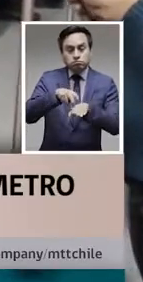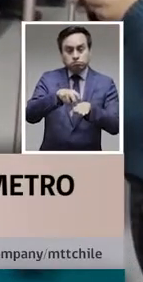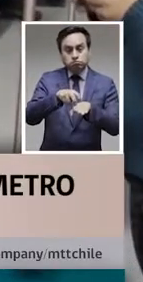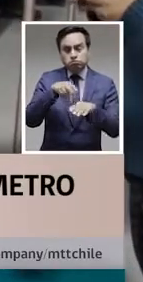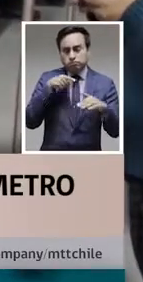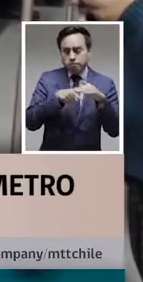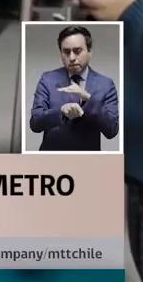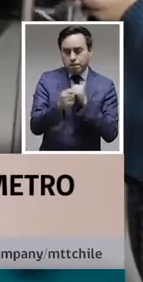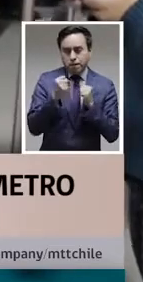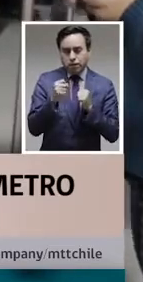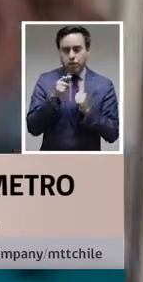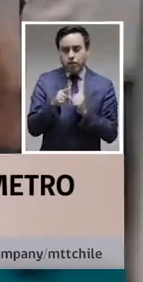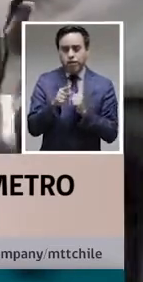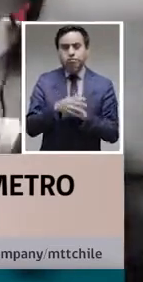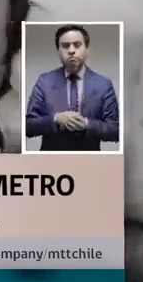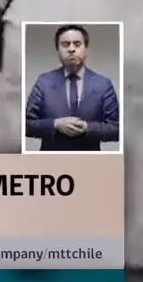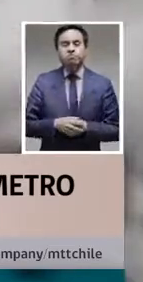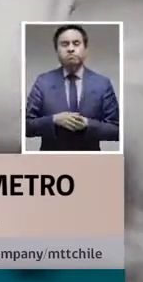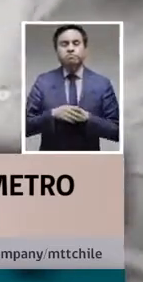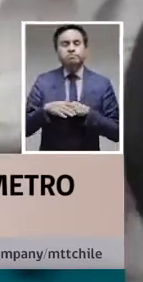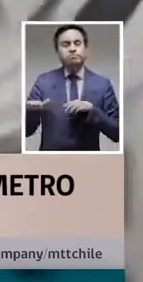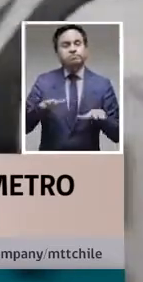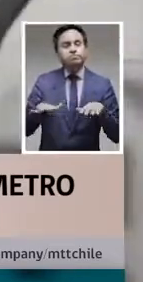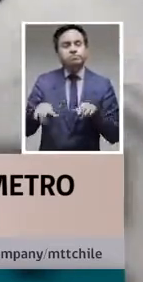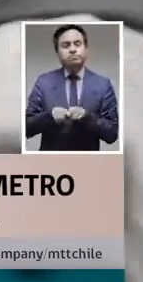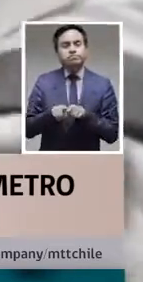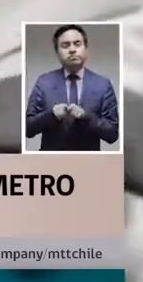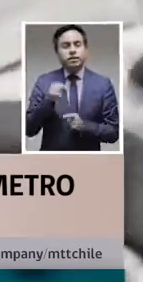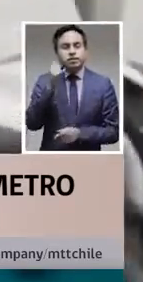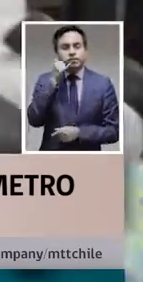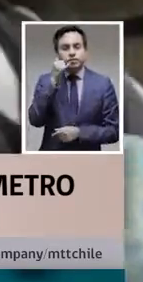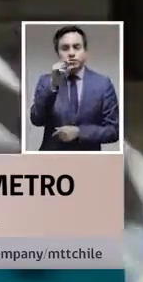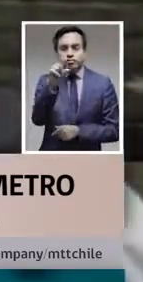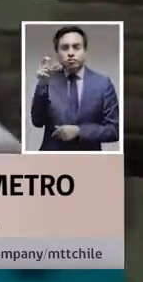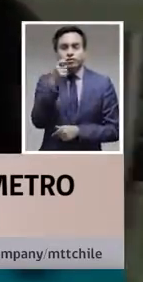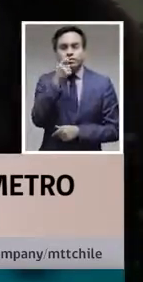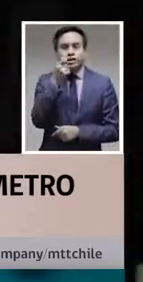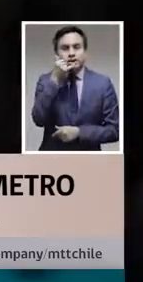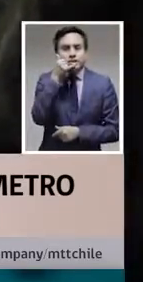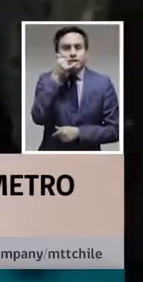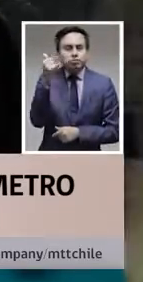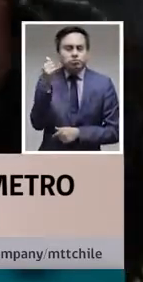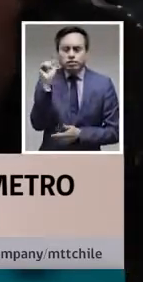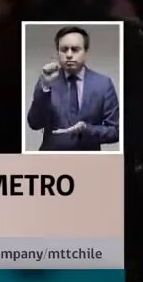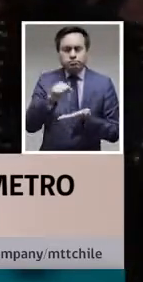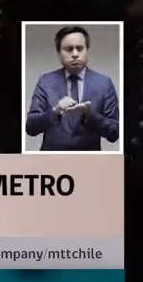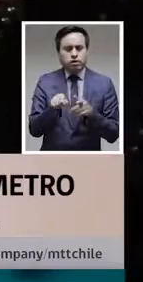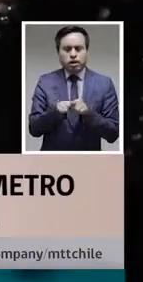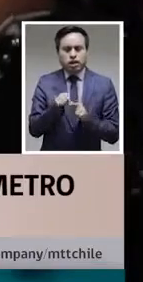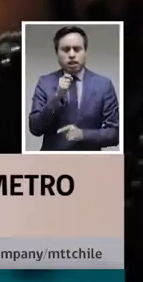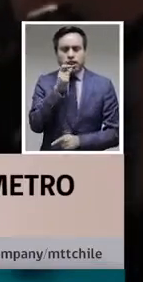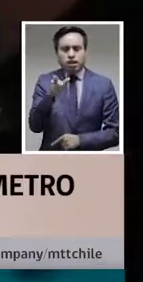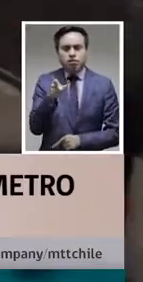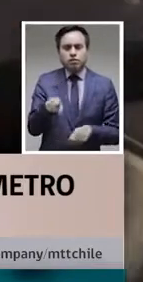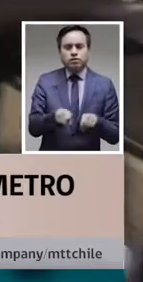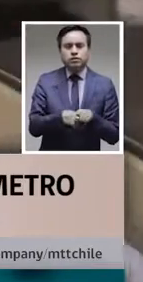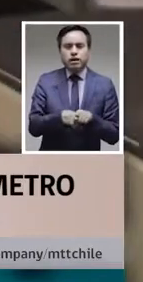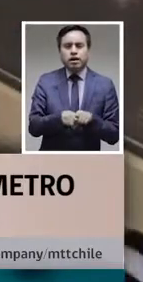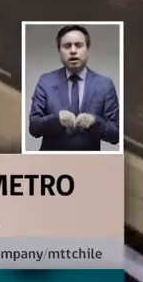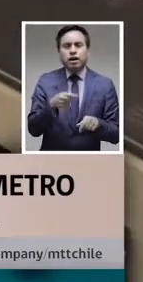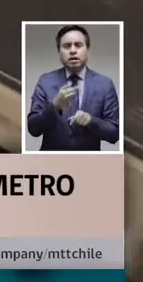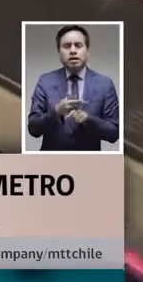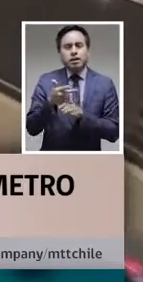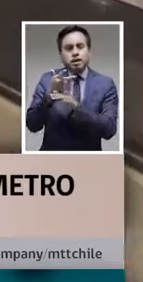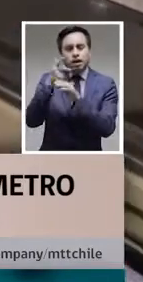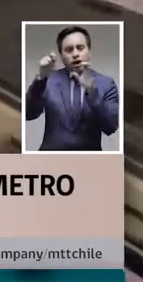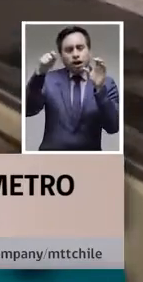particularmente en Metro, y por eso activamos este fono denuncia que ha funcionado bien. Hemos instalado cámaras